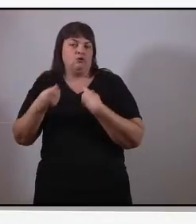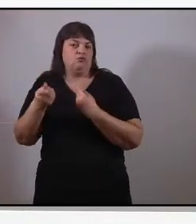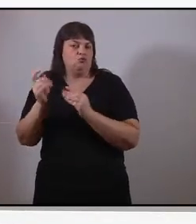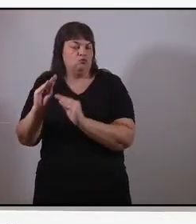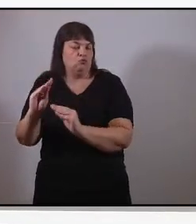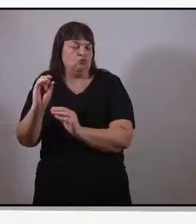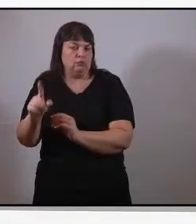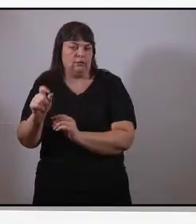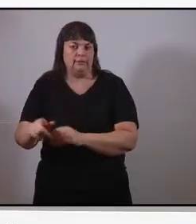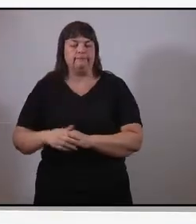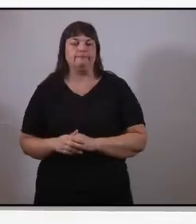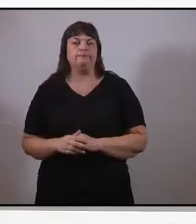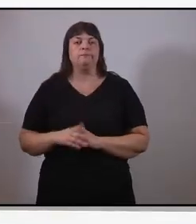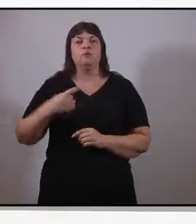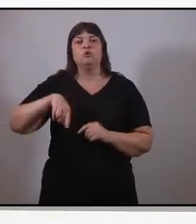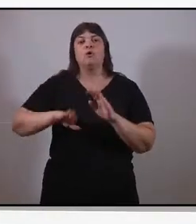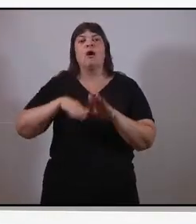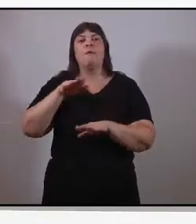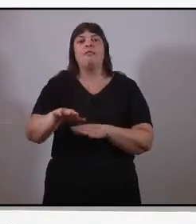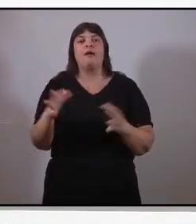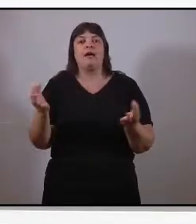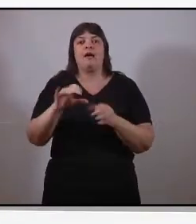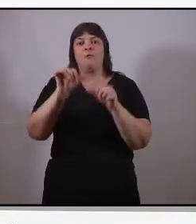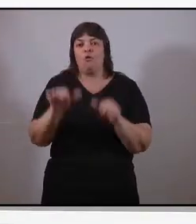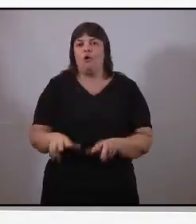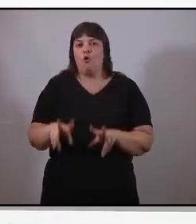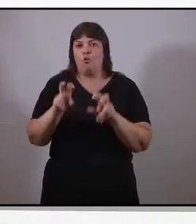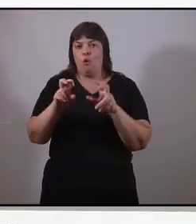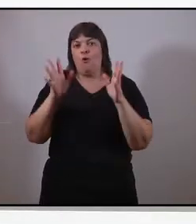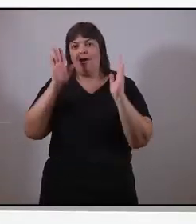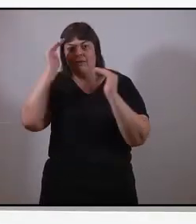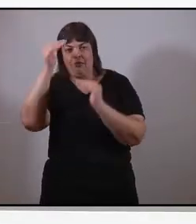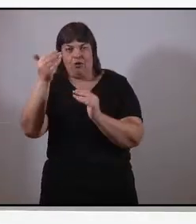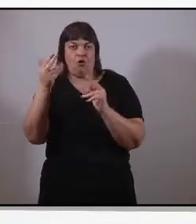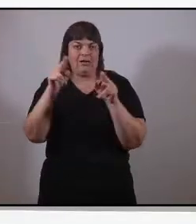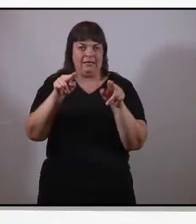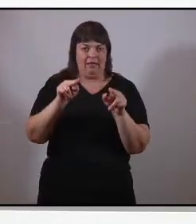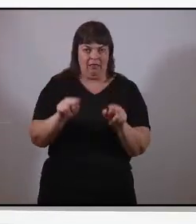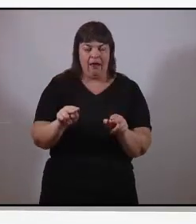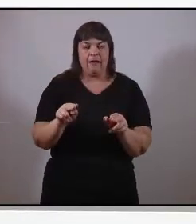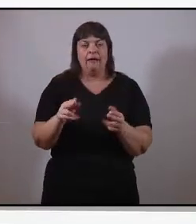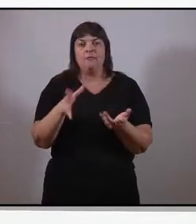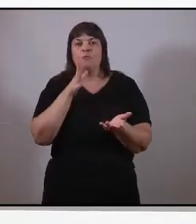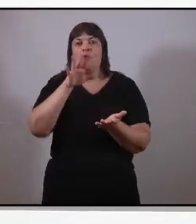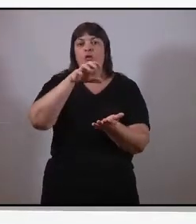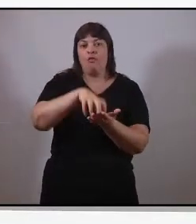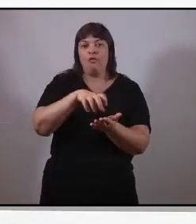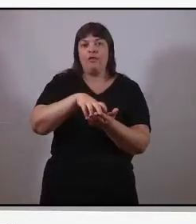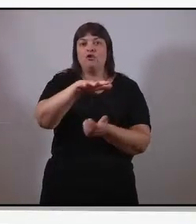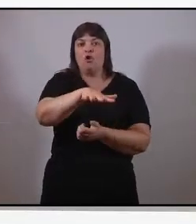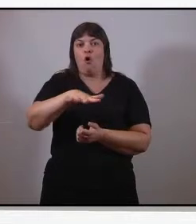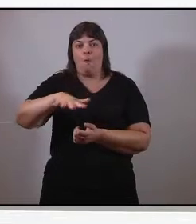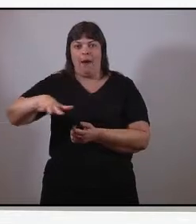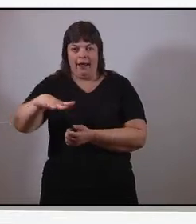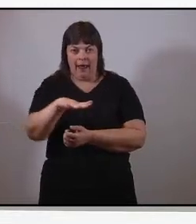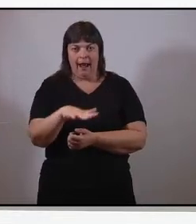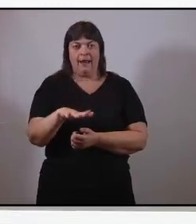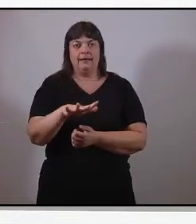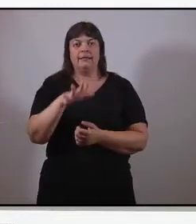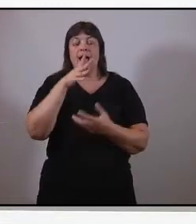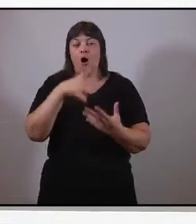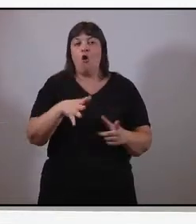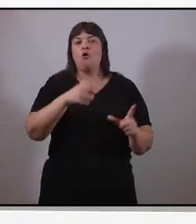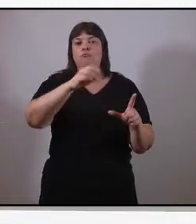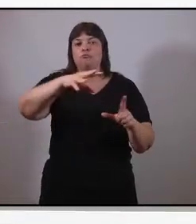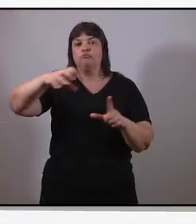habitual. Avanzamos en un nuevo modelo de atención residencial con centros comarcales que se están implantando